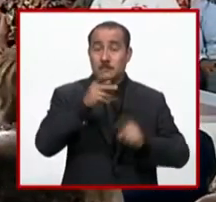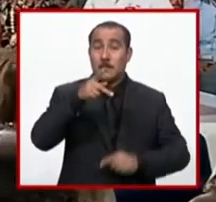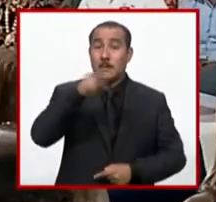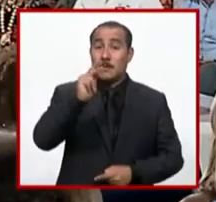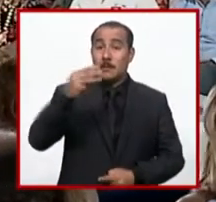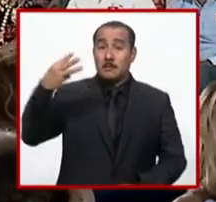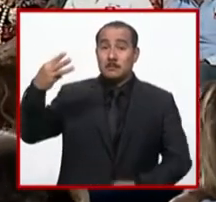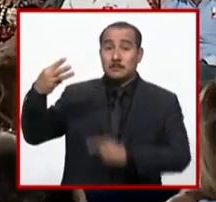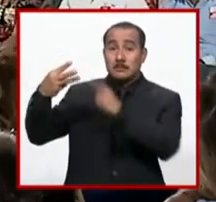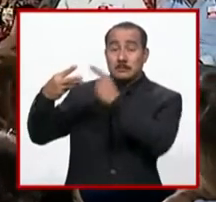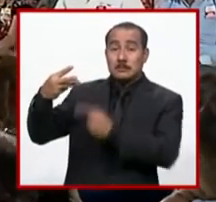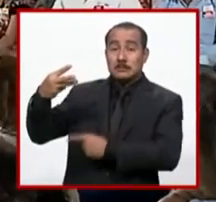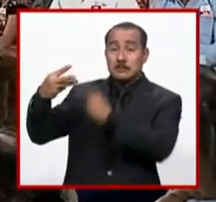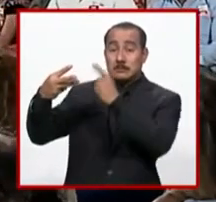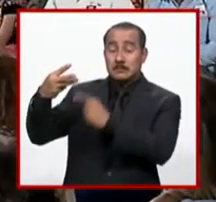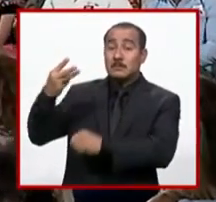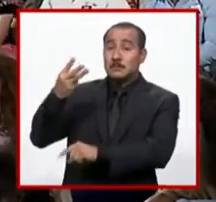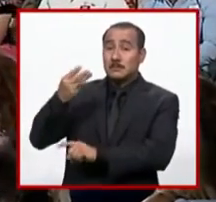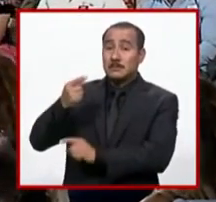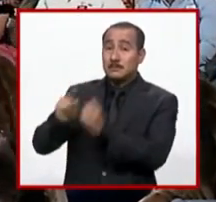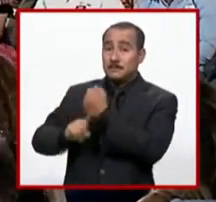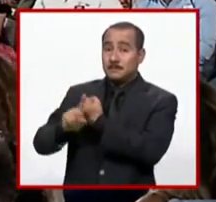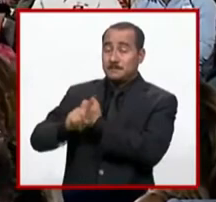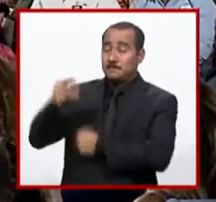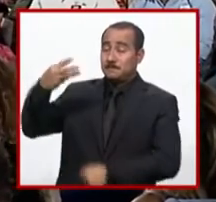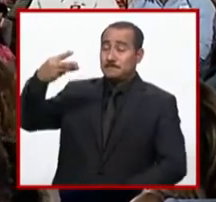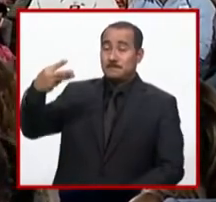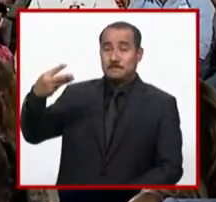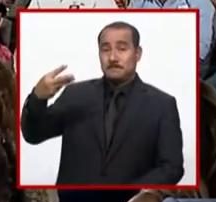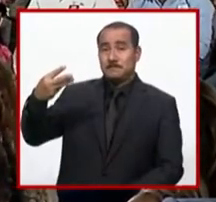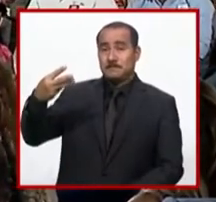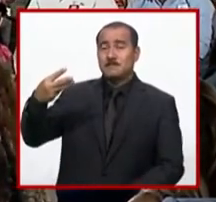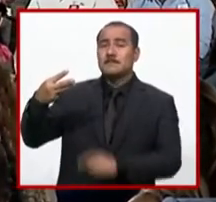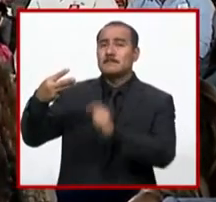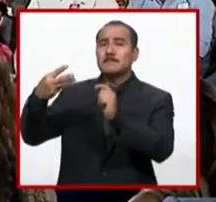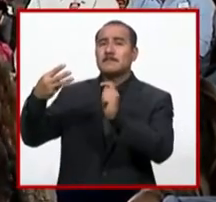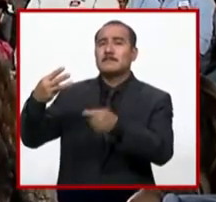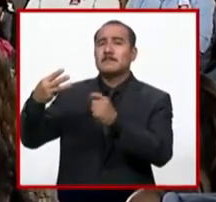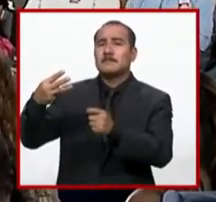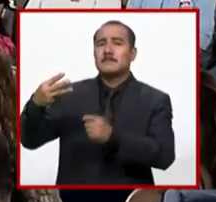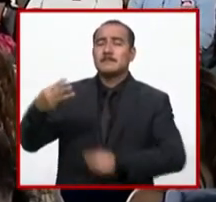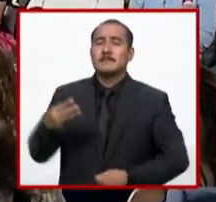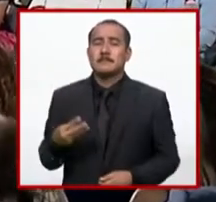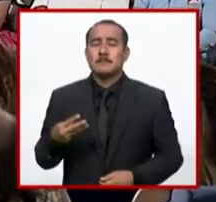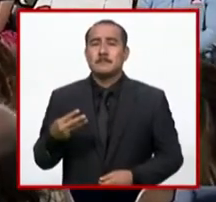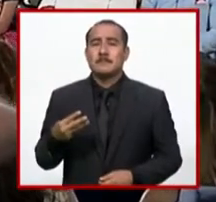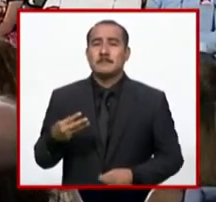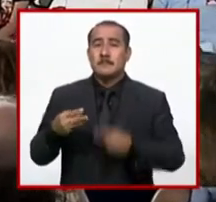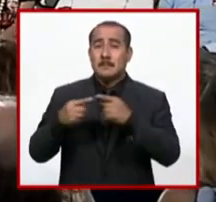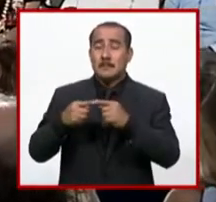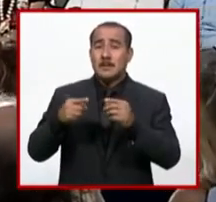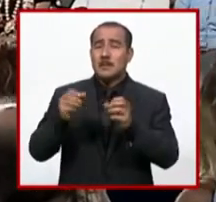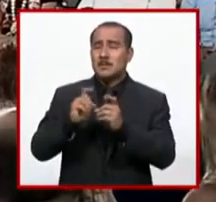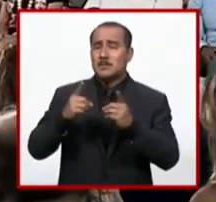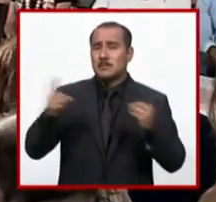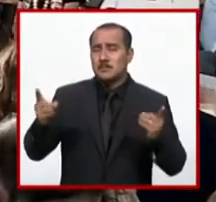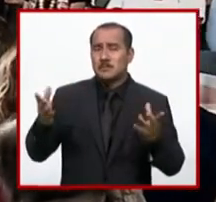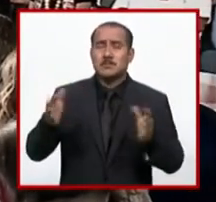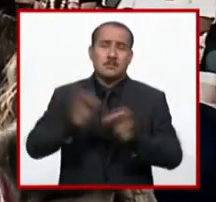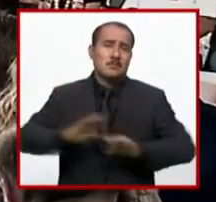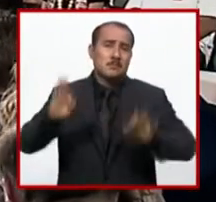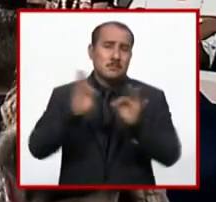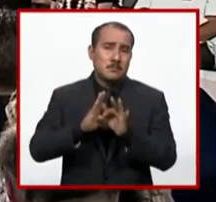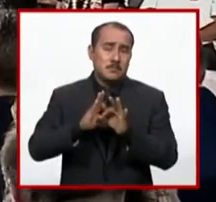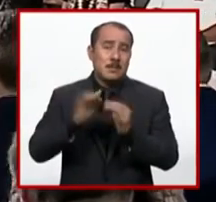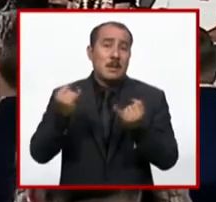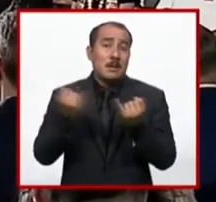planteamos 3 ejes transversales, 3 ejes que tienen que ver con un desarrollo fundamental y pago